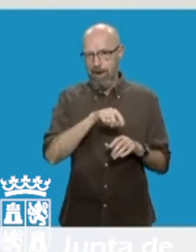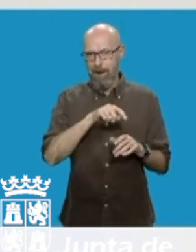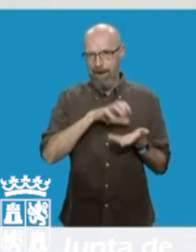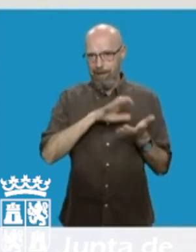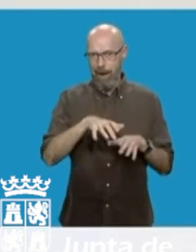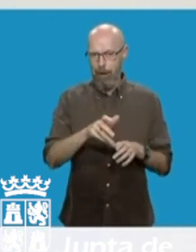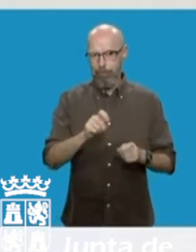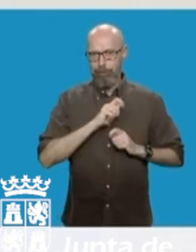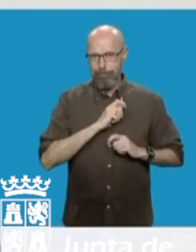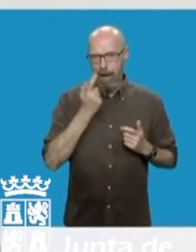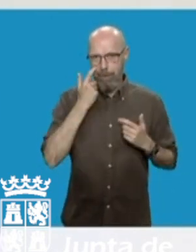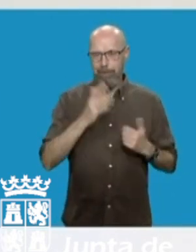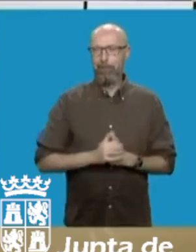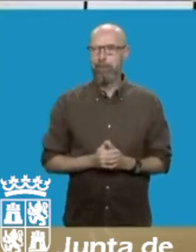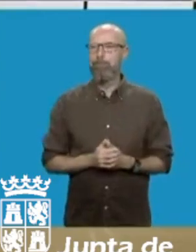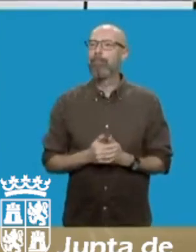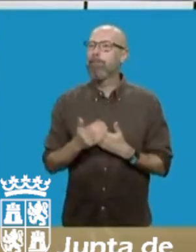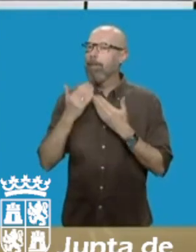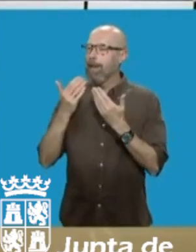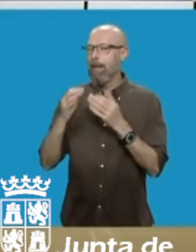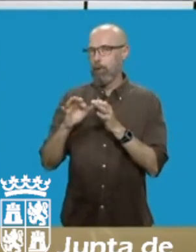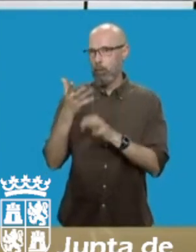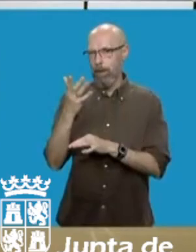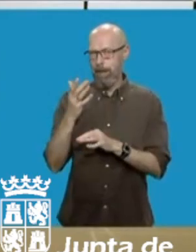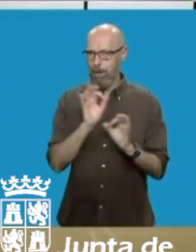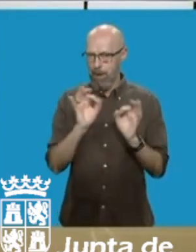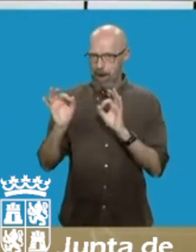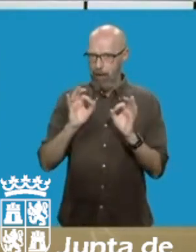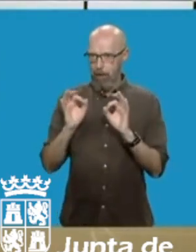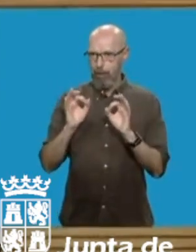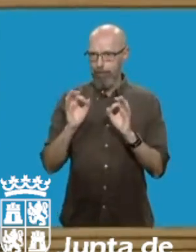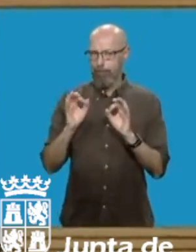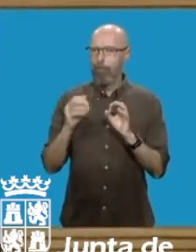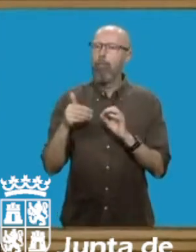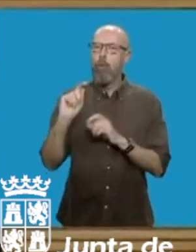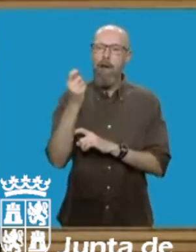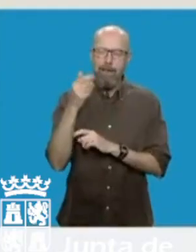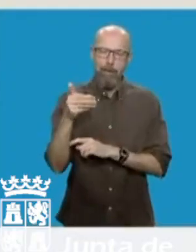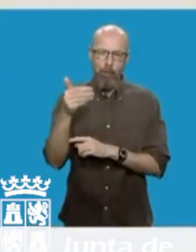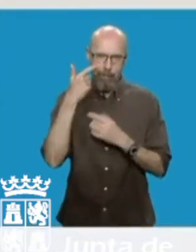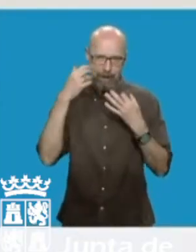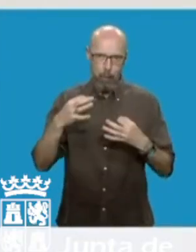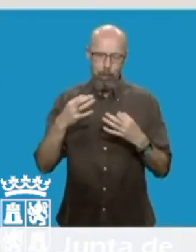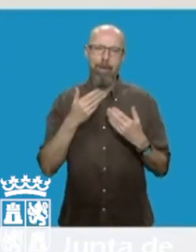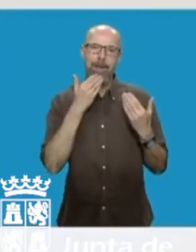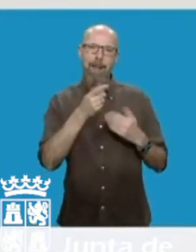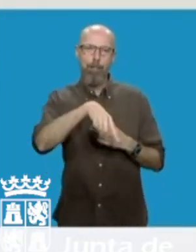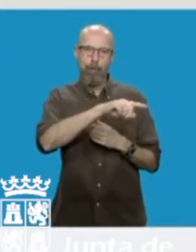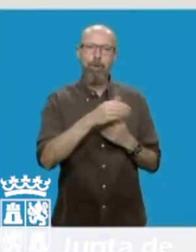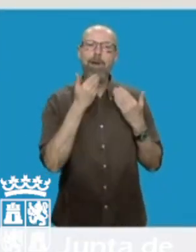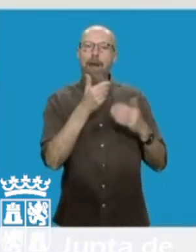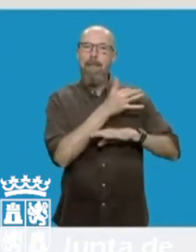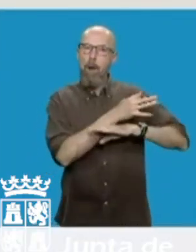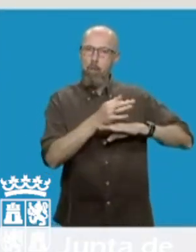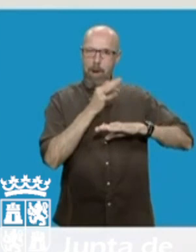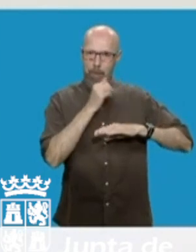León. Pues muchas gracias, que tengas suerte en tu preparación y que te deseamos muchos éxitos en el futuro. Muchísimas gracias a vosotros y gracias al jurado por